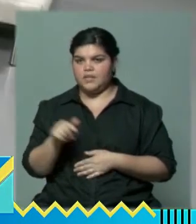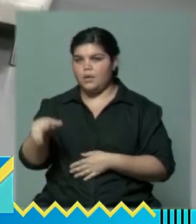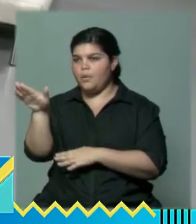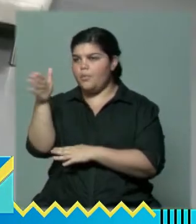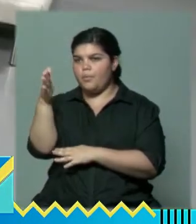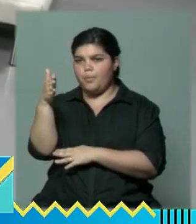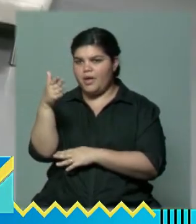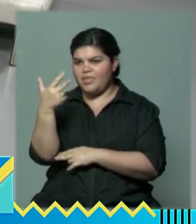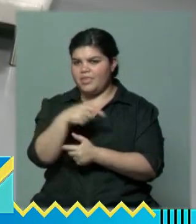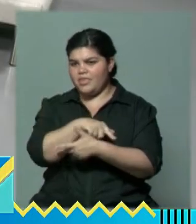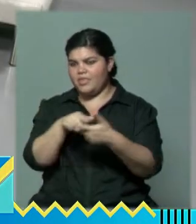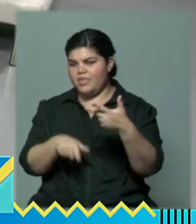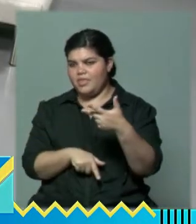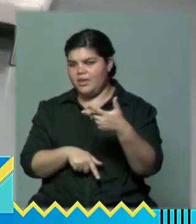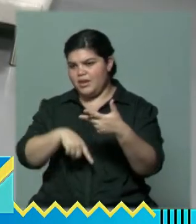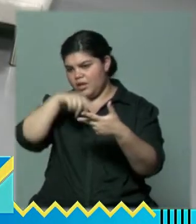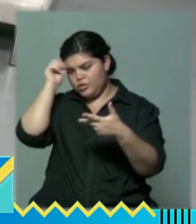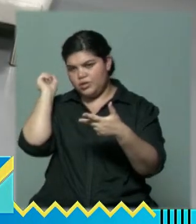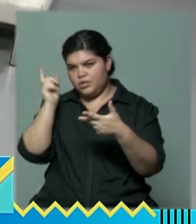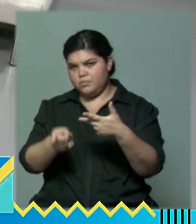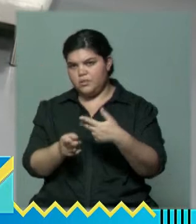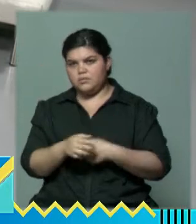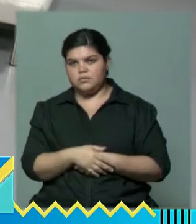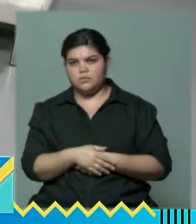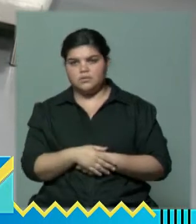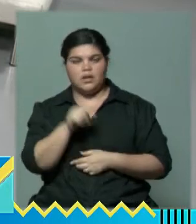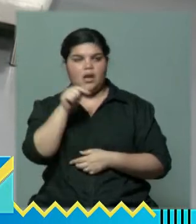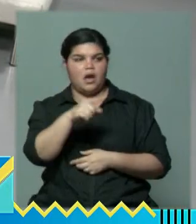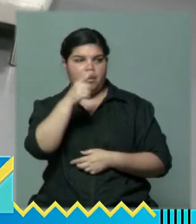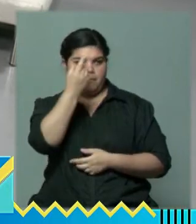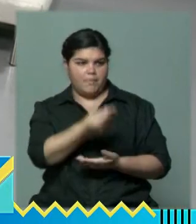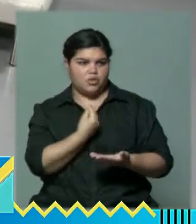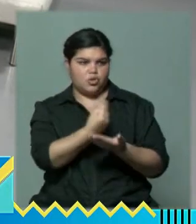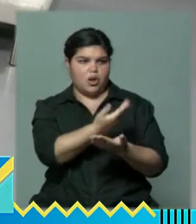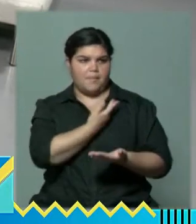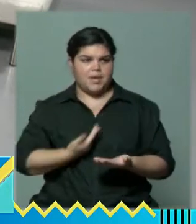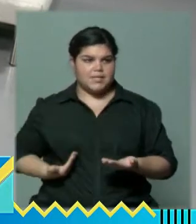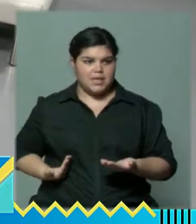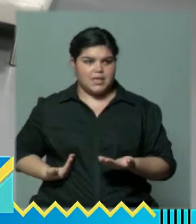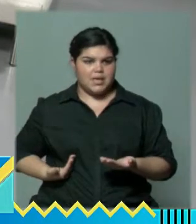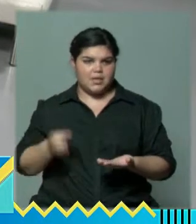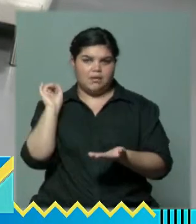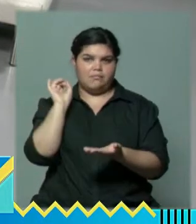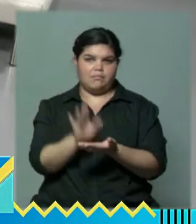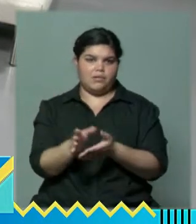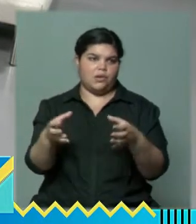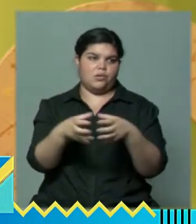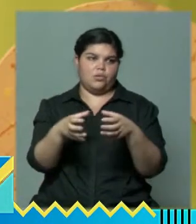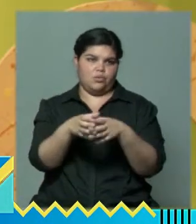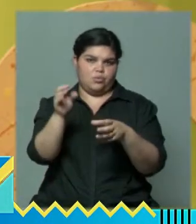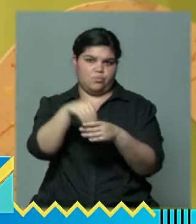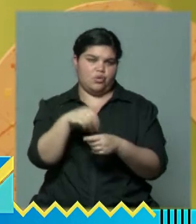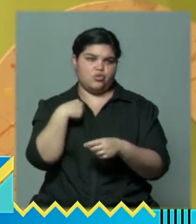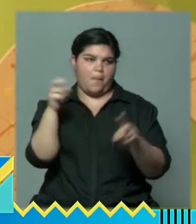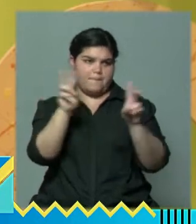banderas y nacional, digamos. El dirigente estaba exiliado y no podía volver. El dirigente de ese partido. Y te digo que no soy peronista,